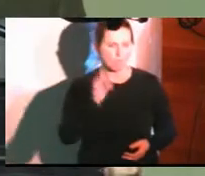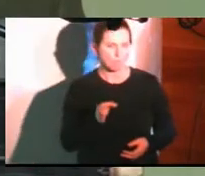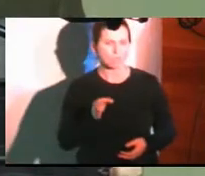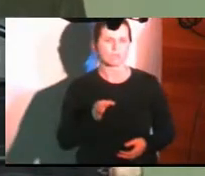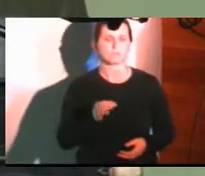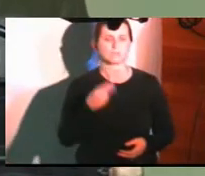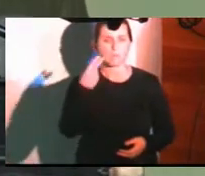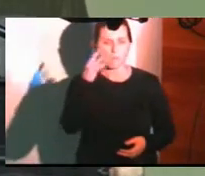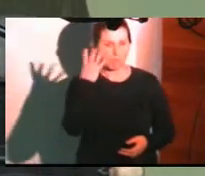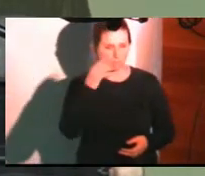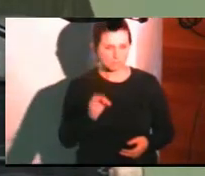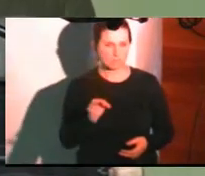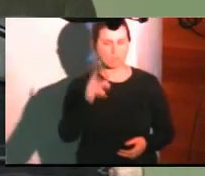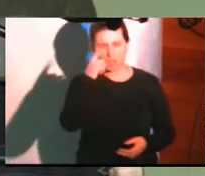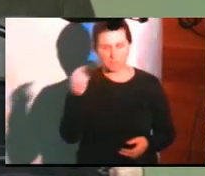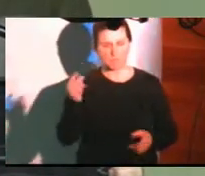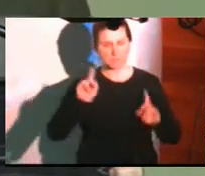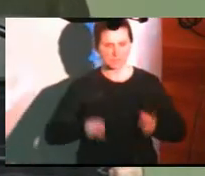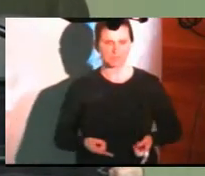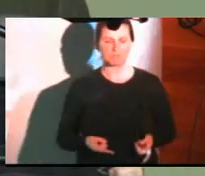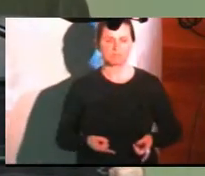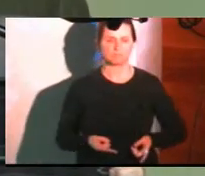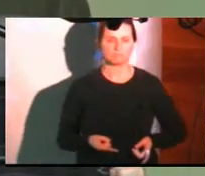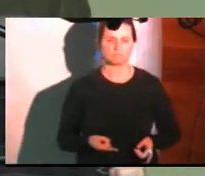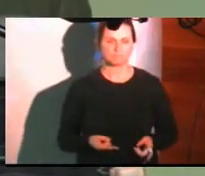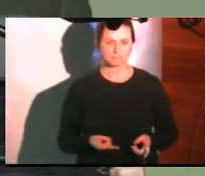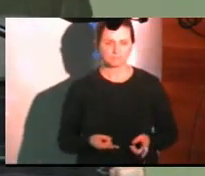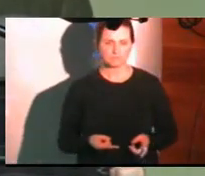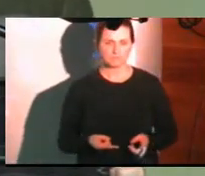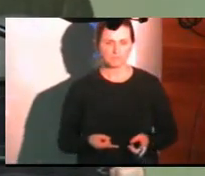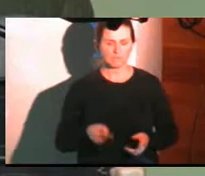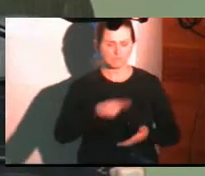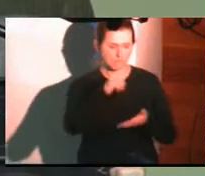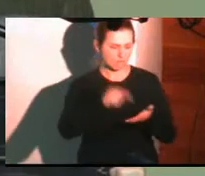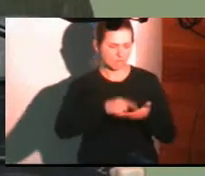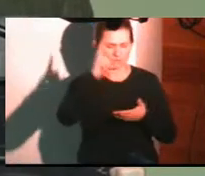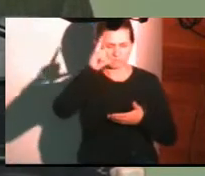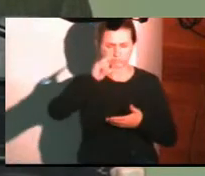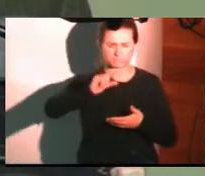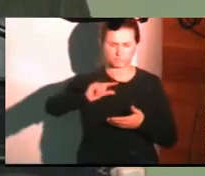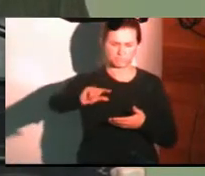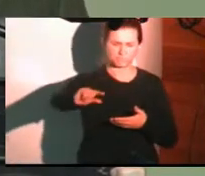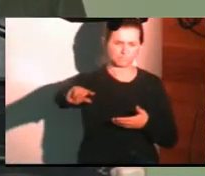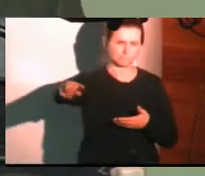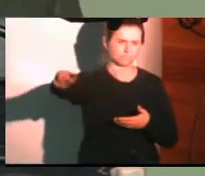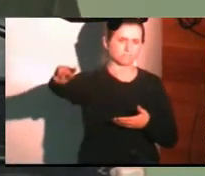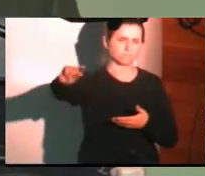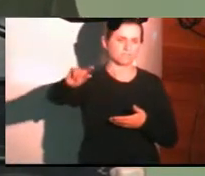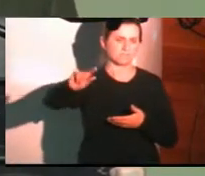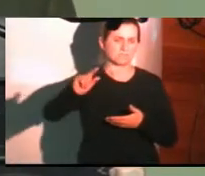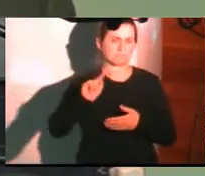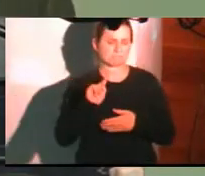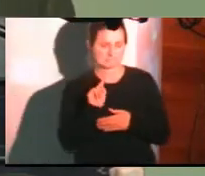nuestros bisabuelos o nuestros padres también, estaban en lugares muy alejados, tremendas